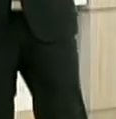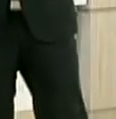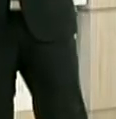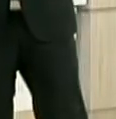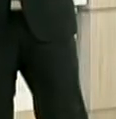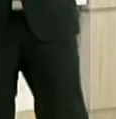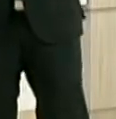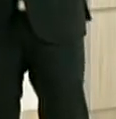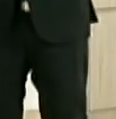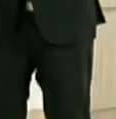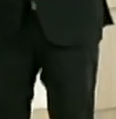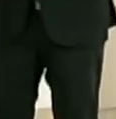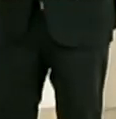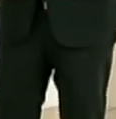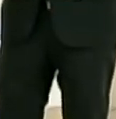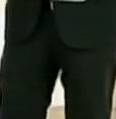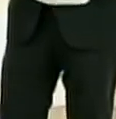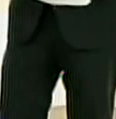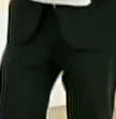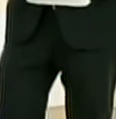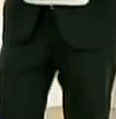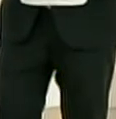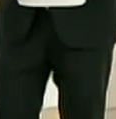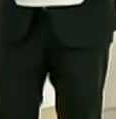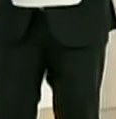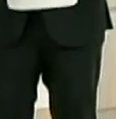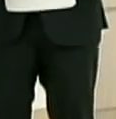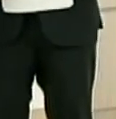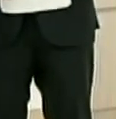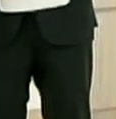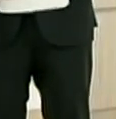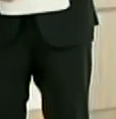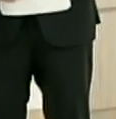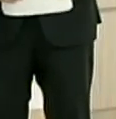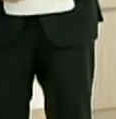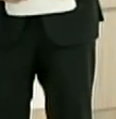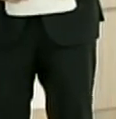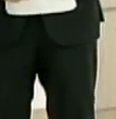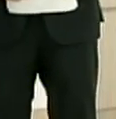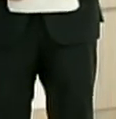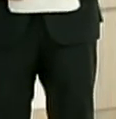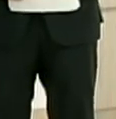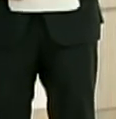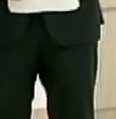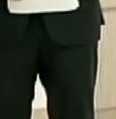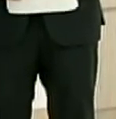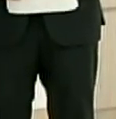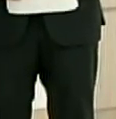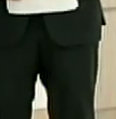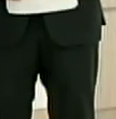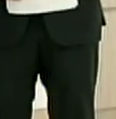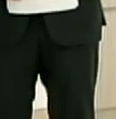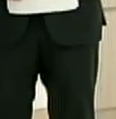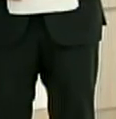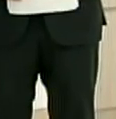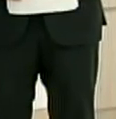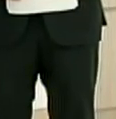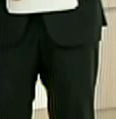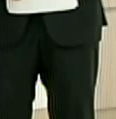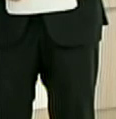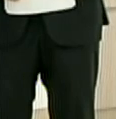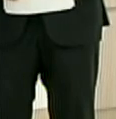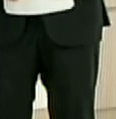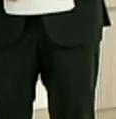porque sabemos que los montos son muy altos, incluso Venezuela está dispuesta a través de mecanismos de financiamiento de cancelar